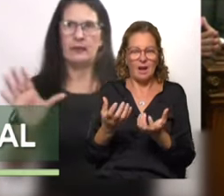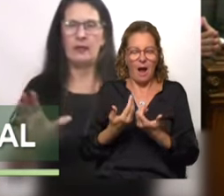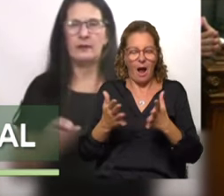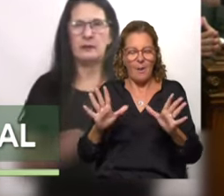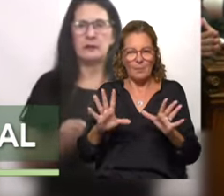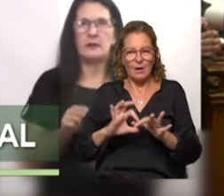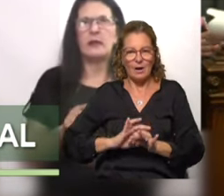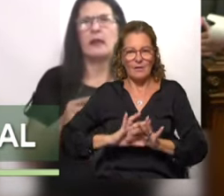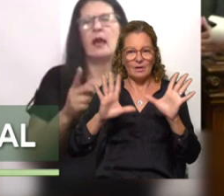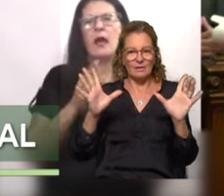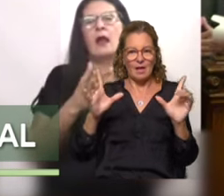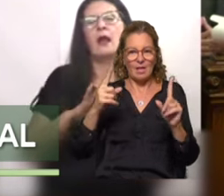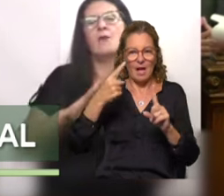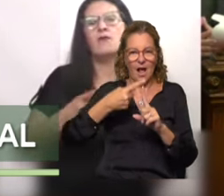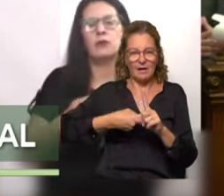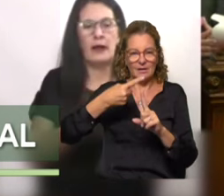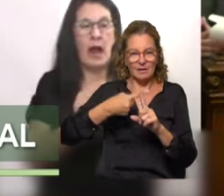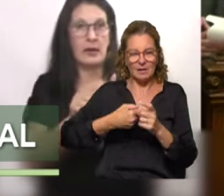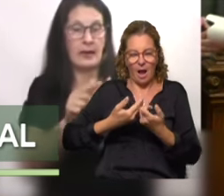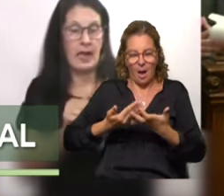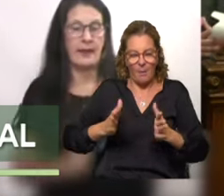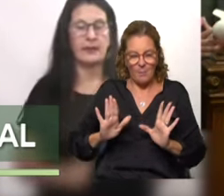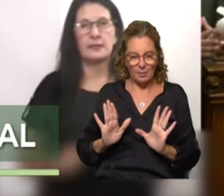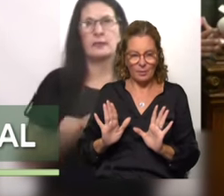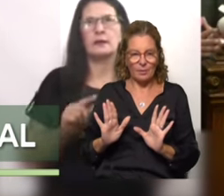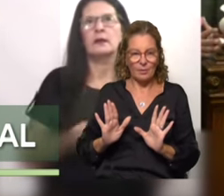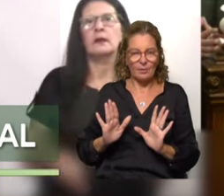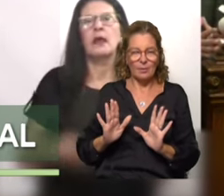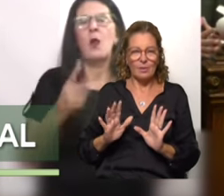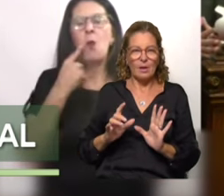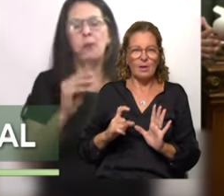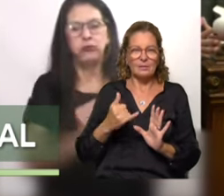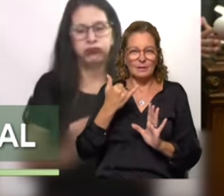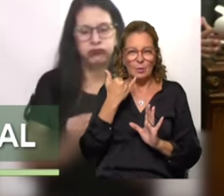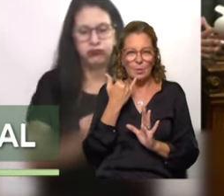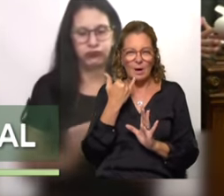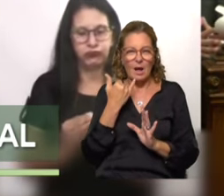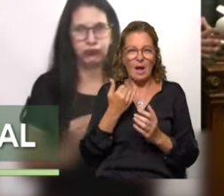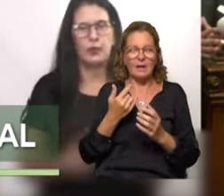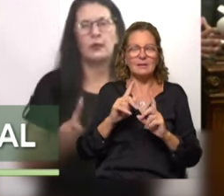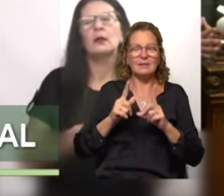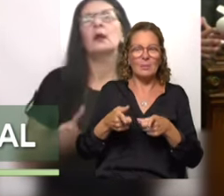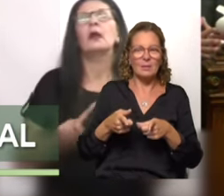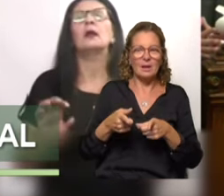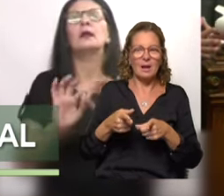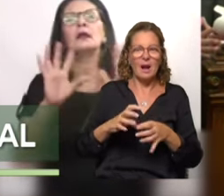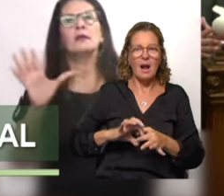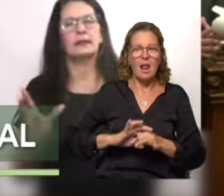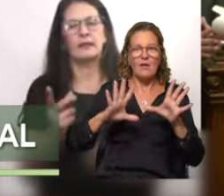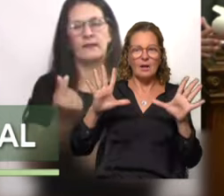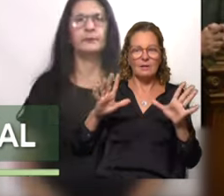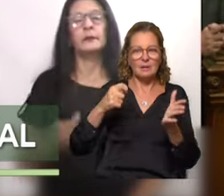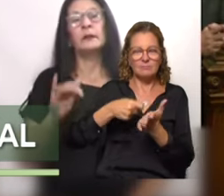en el mecanismo de alquileres, amplió libertades en la portabilidad numérica, amplió libertades en la libertad